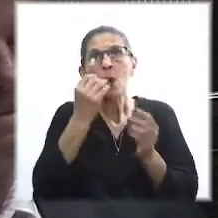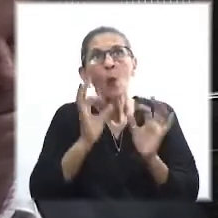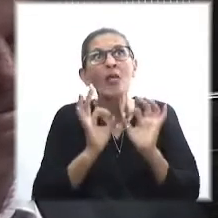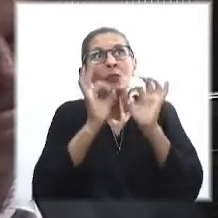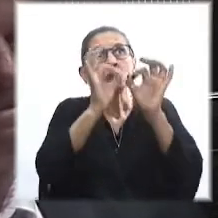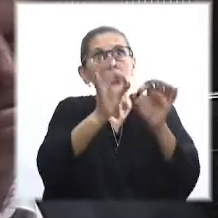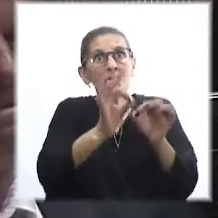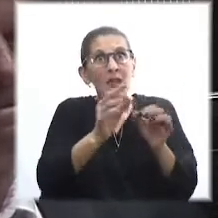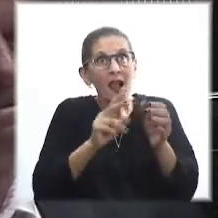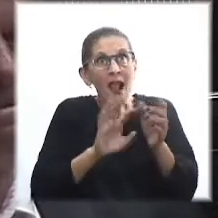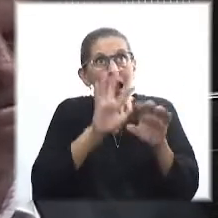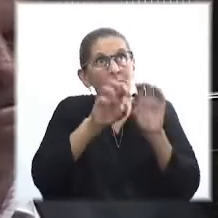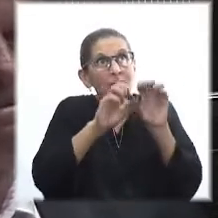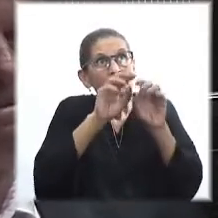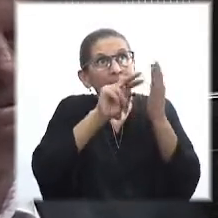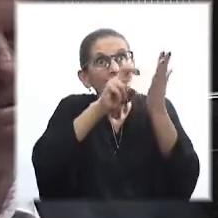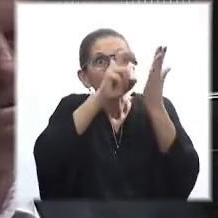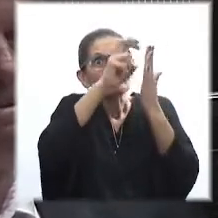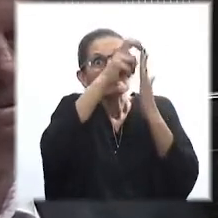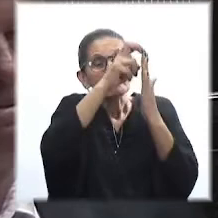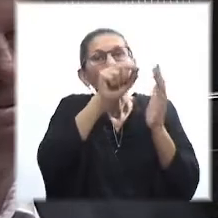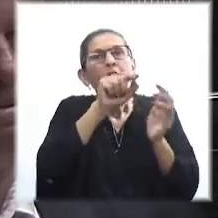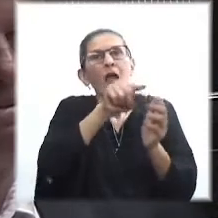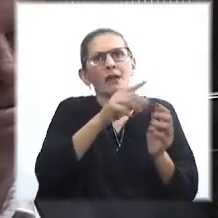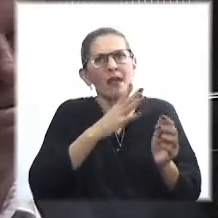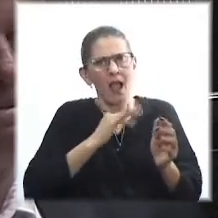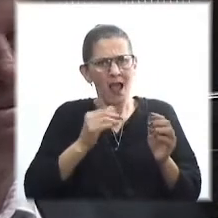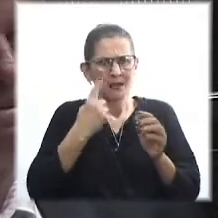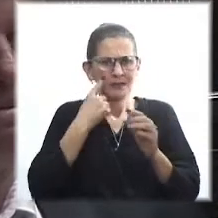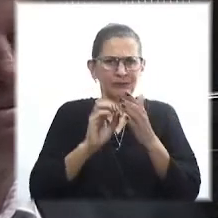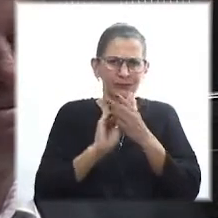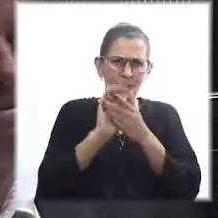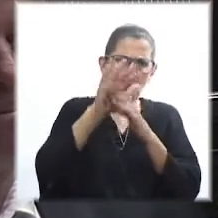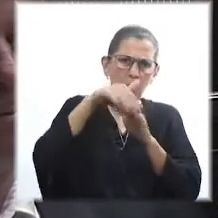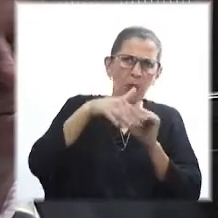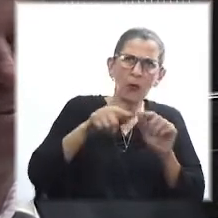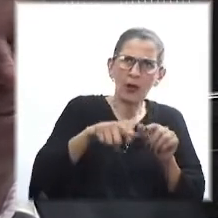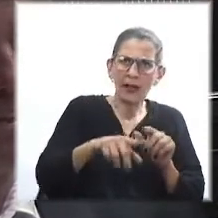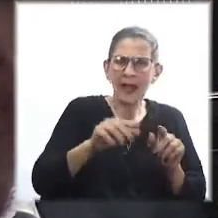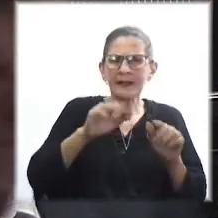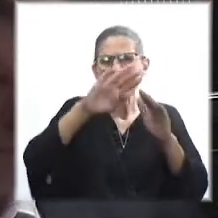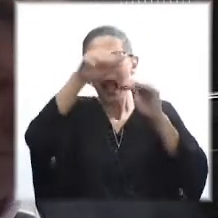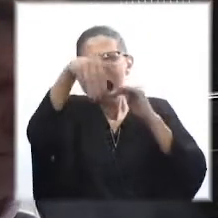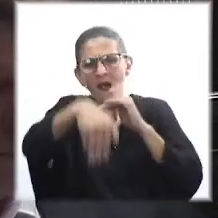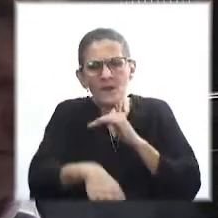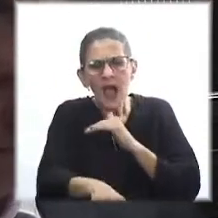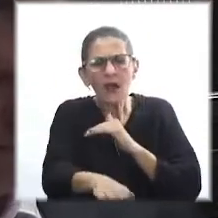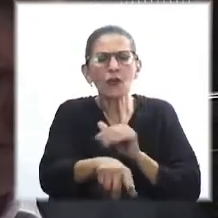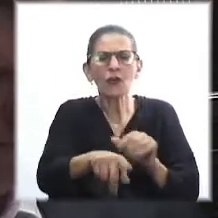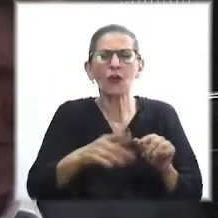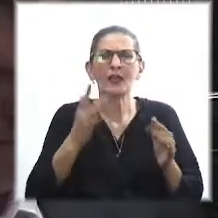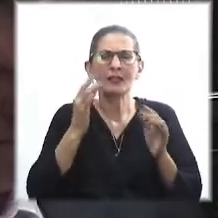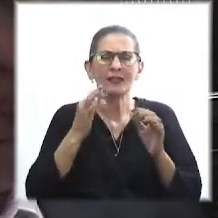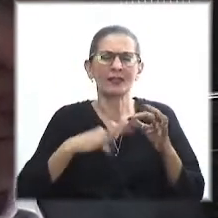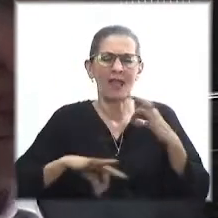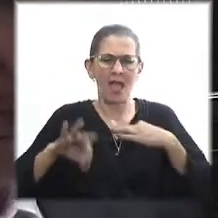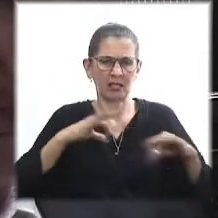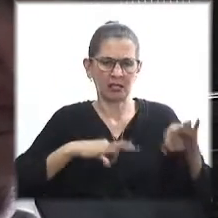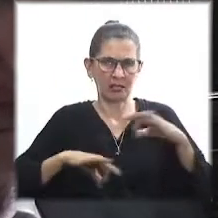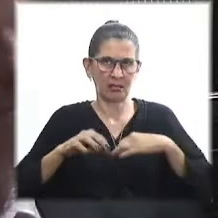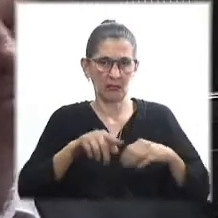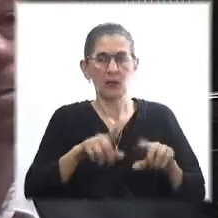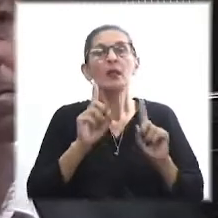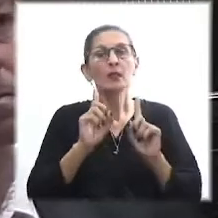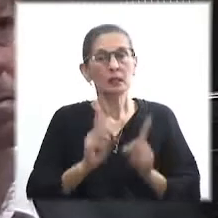de esa colina o esa ladera de césped se encuentra como una boca de volcán y abajo el anfiteatro. También obra